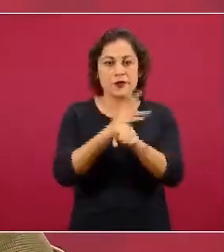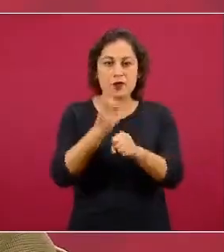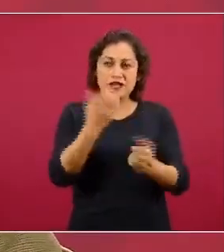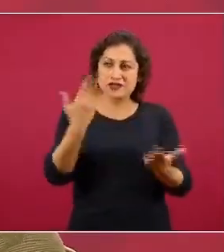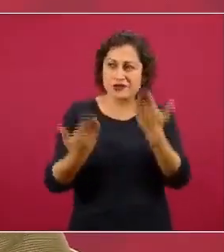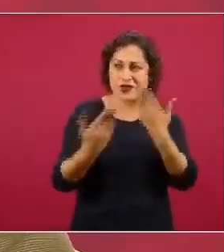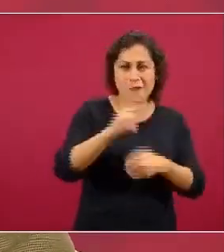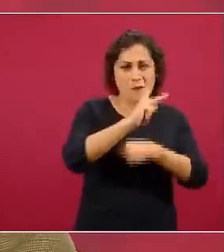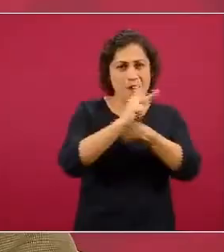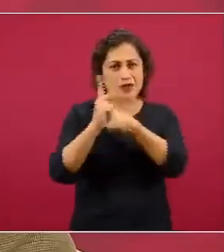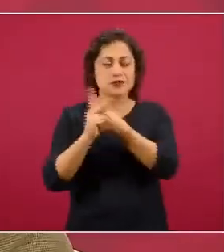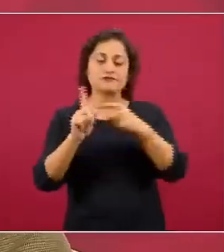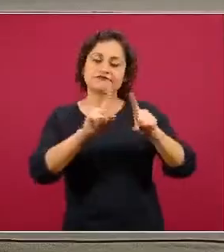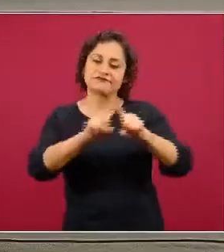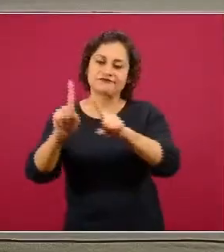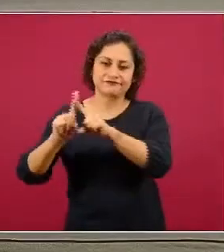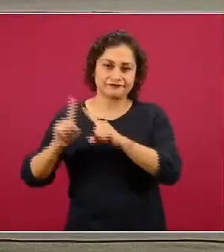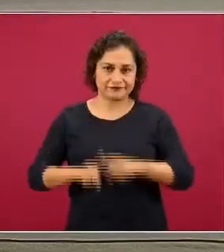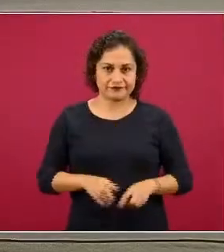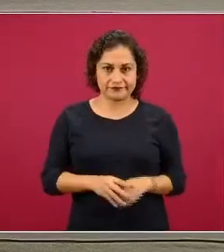heterogeneidad.